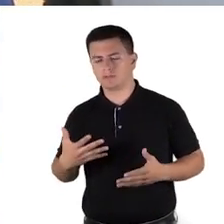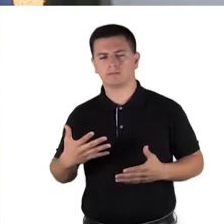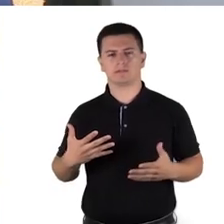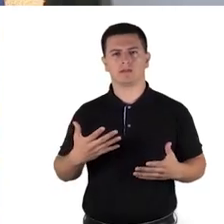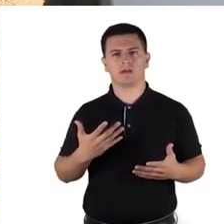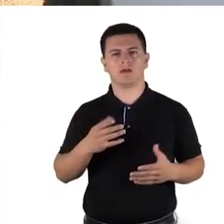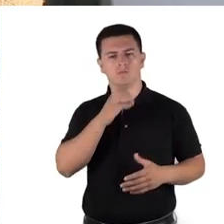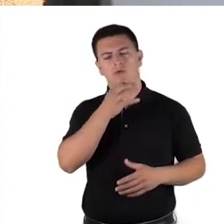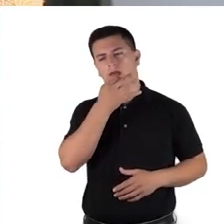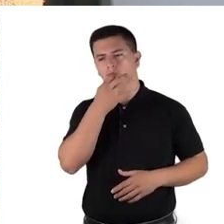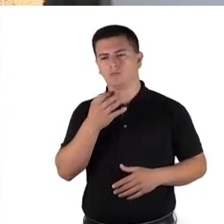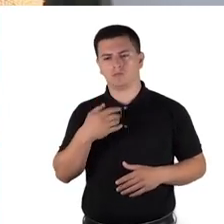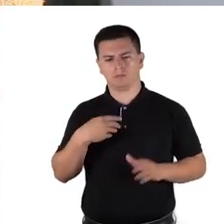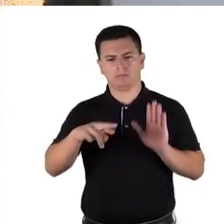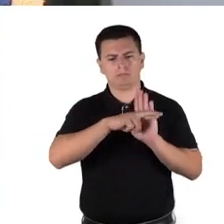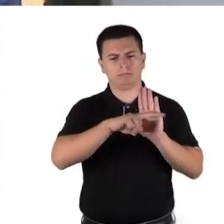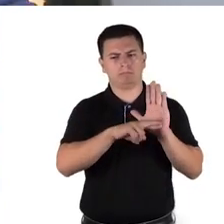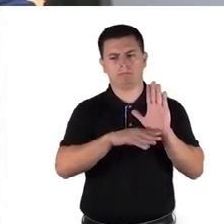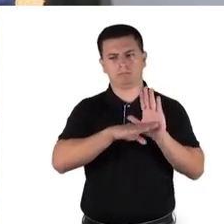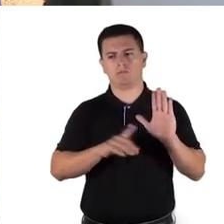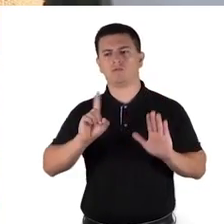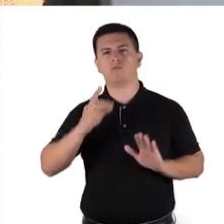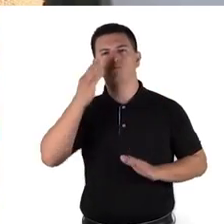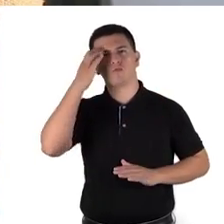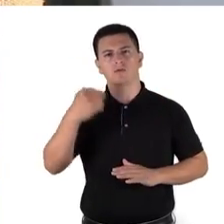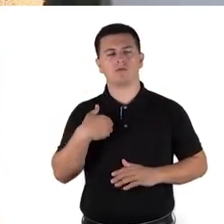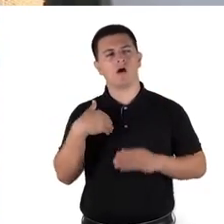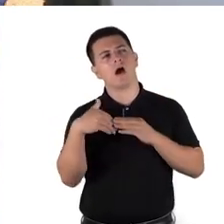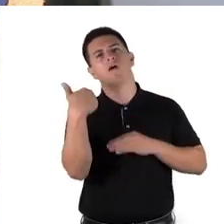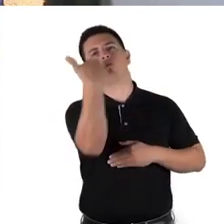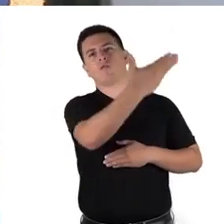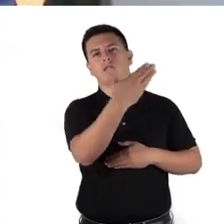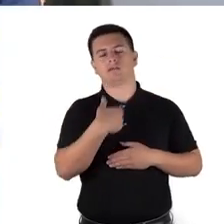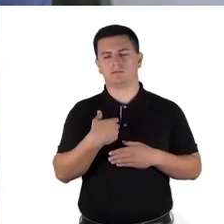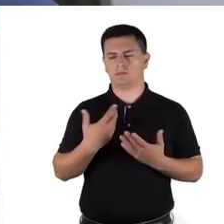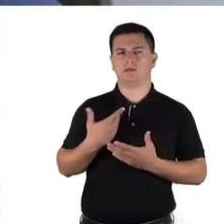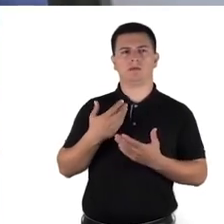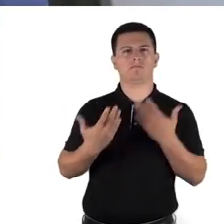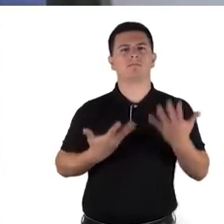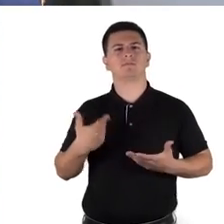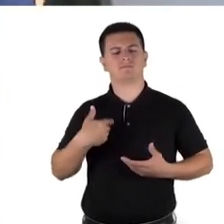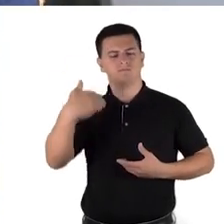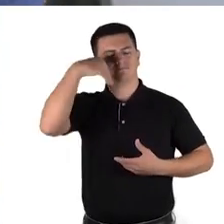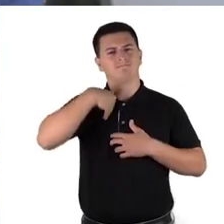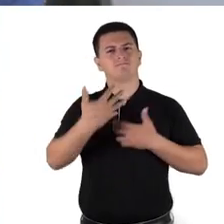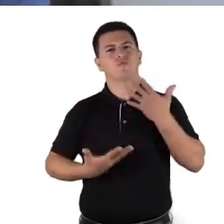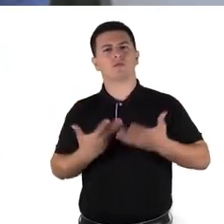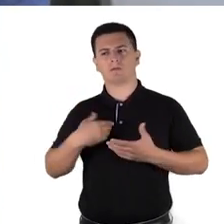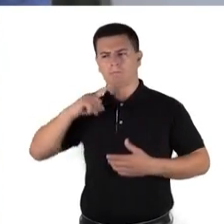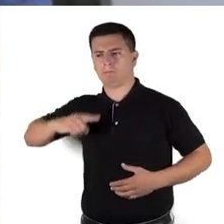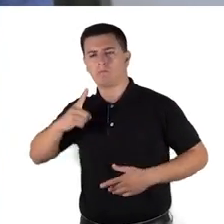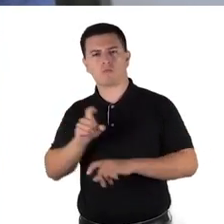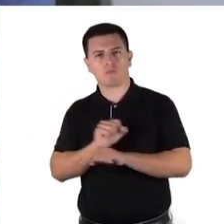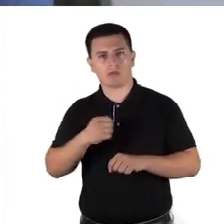obligación de no exigir nada. Exacto. ¿Sí? A partir de ahora no vamos a poner reglas de casi nada porque estamos todo el día fuera, como un remordimiento que